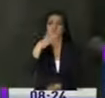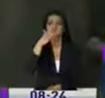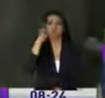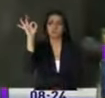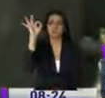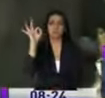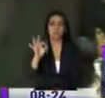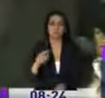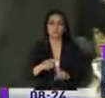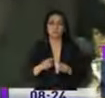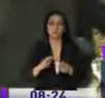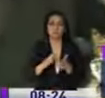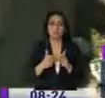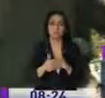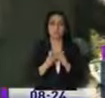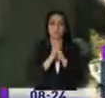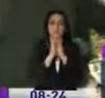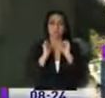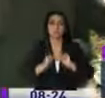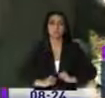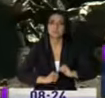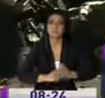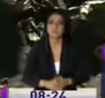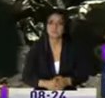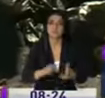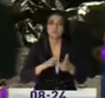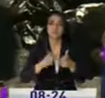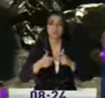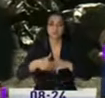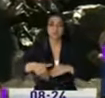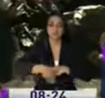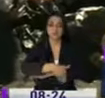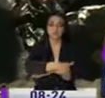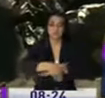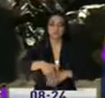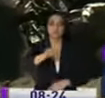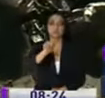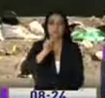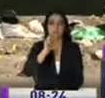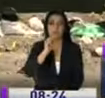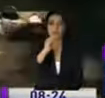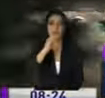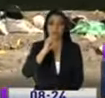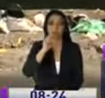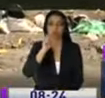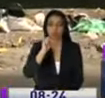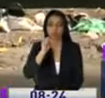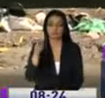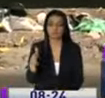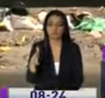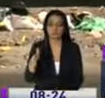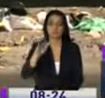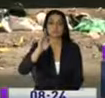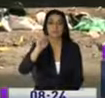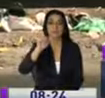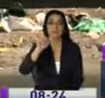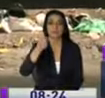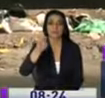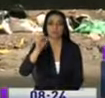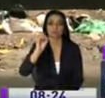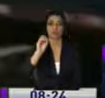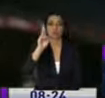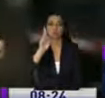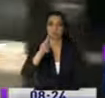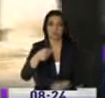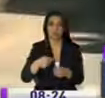mosquitos, entre otros problemas. El inconveniente se da en la esquina de las calles Anconcito y Tabiazo, al sur de Quito. Es importante